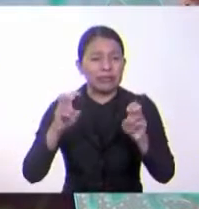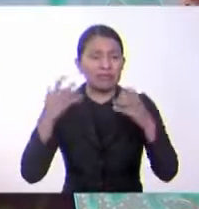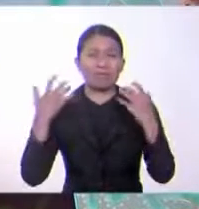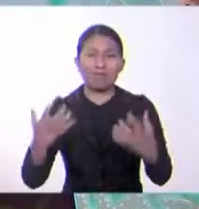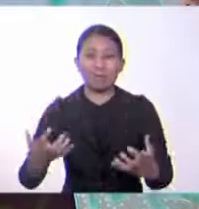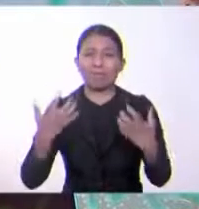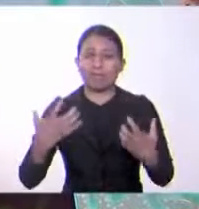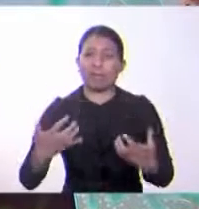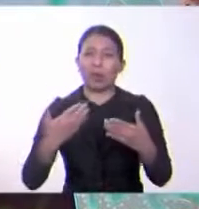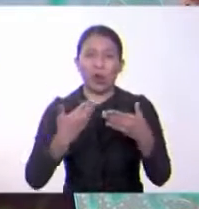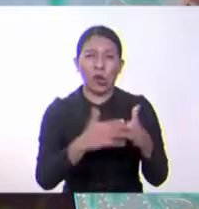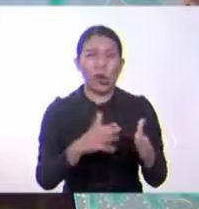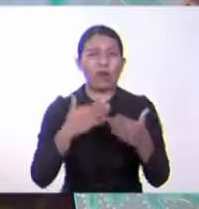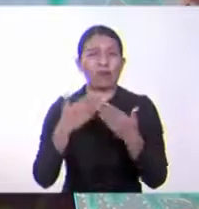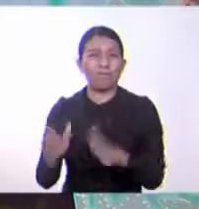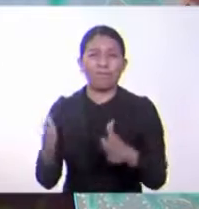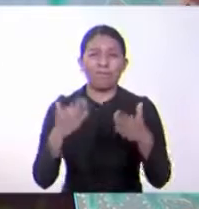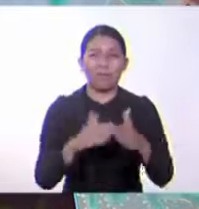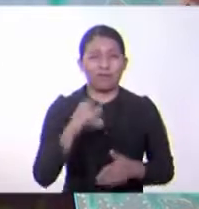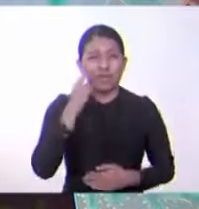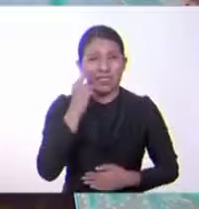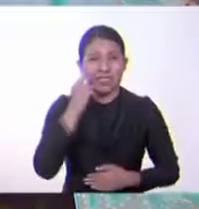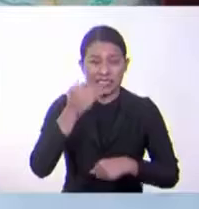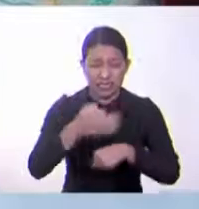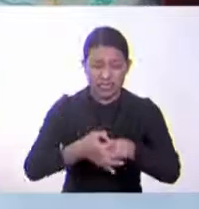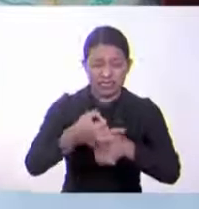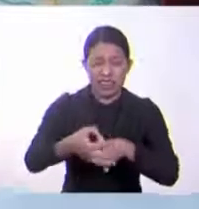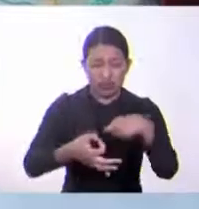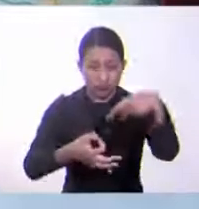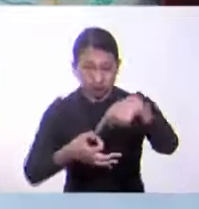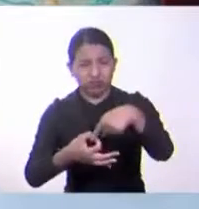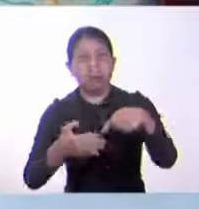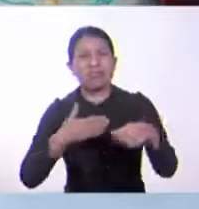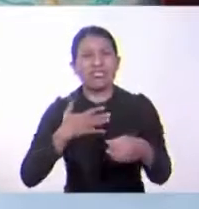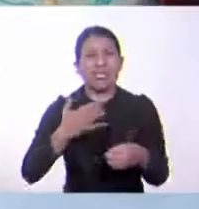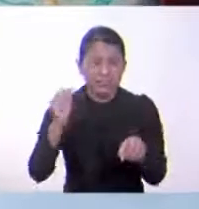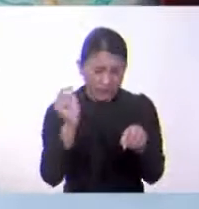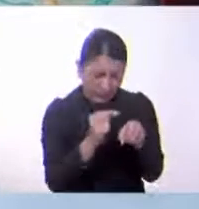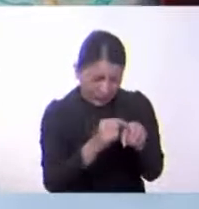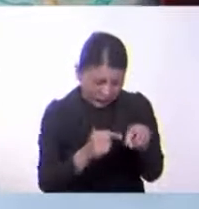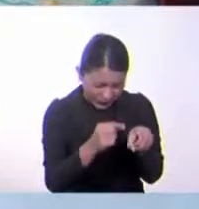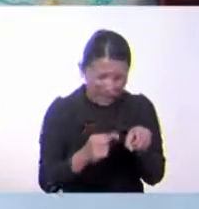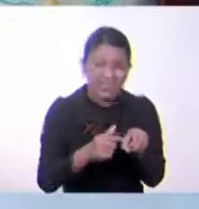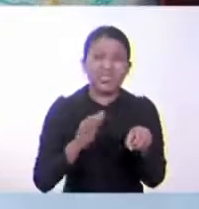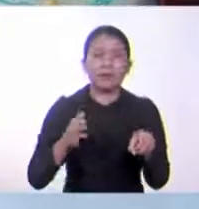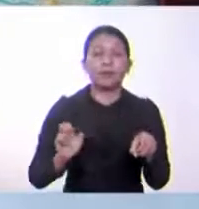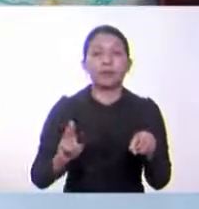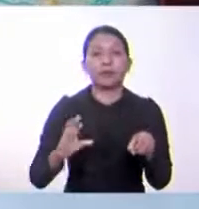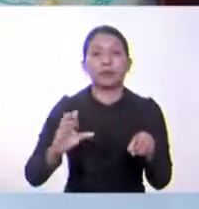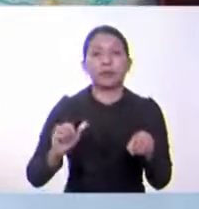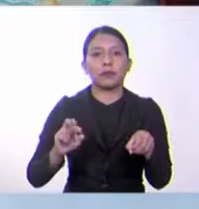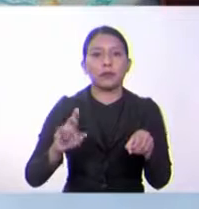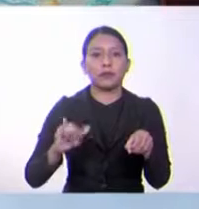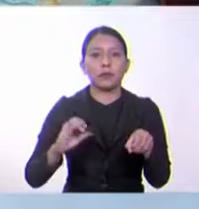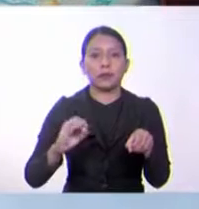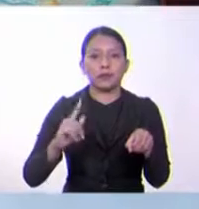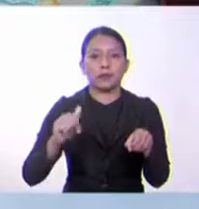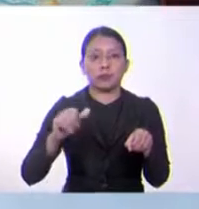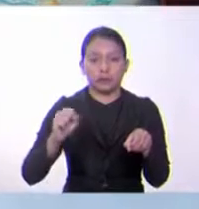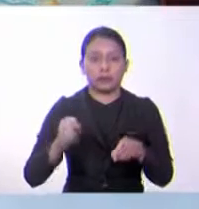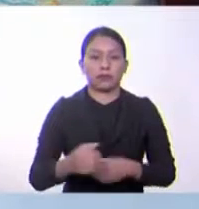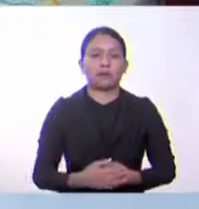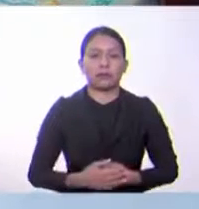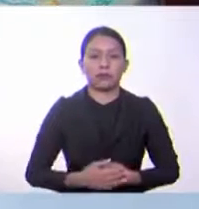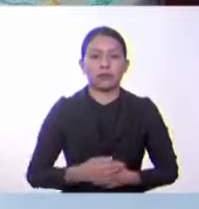de componentes que vemos adentro de las células eucariotas y vamos a empezar por la que tiene la menor cantidad de